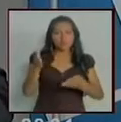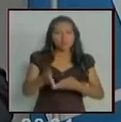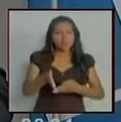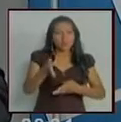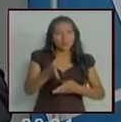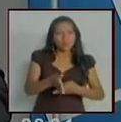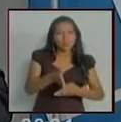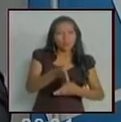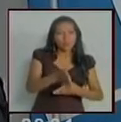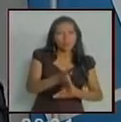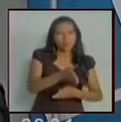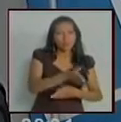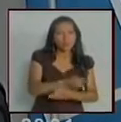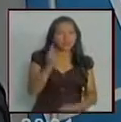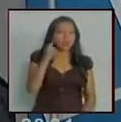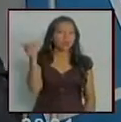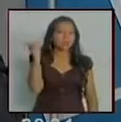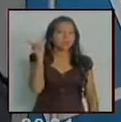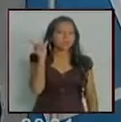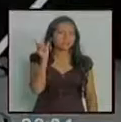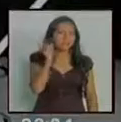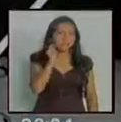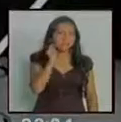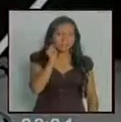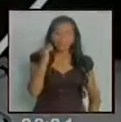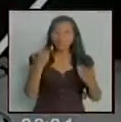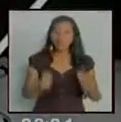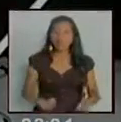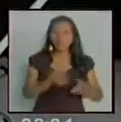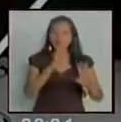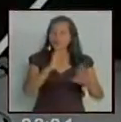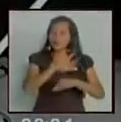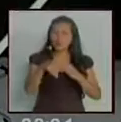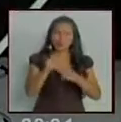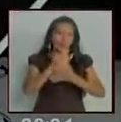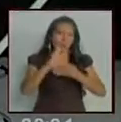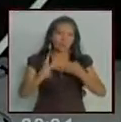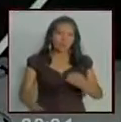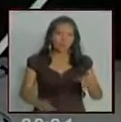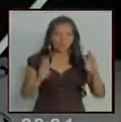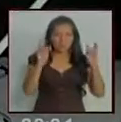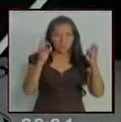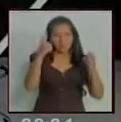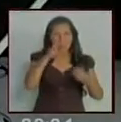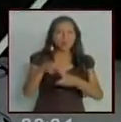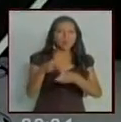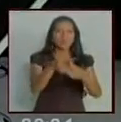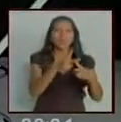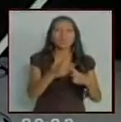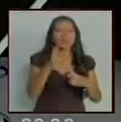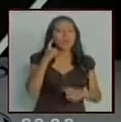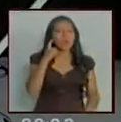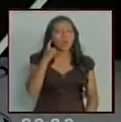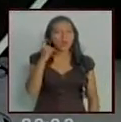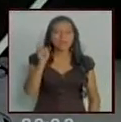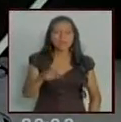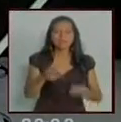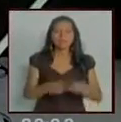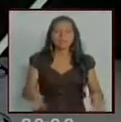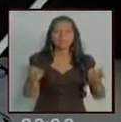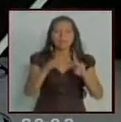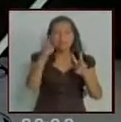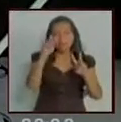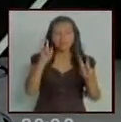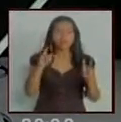vamos perdiendo poquito a poquito el sentido del oído. O sea, hoy hablamos de todo, menú completo para que cuiden su oído, para que lo valoren, para que